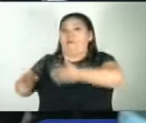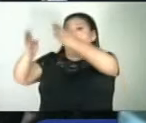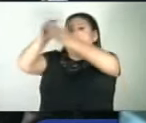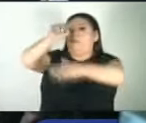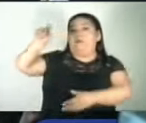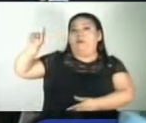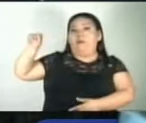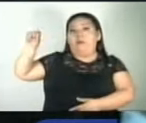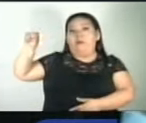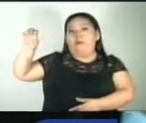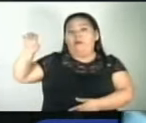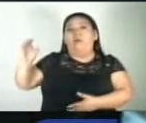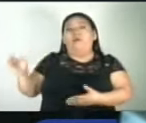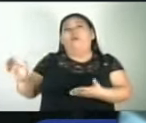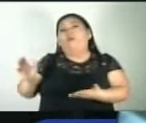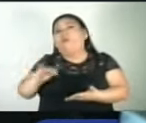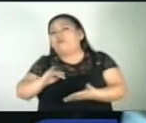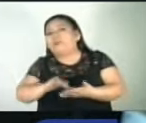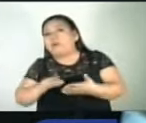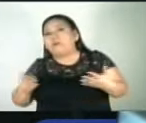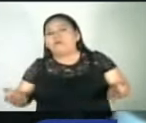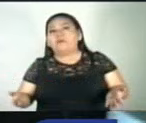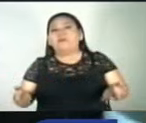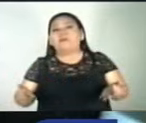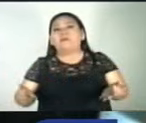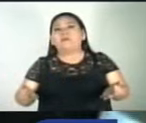Electoral, como para que pase lo que pasó